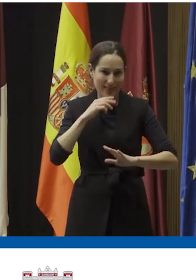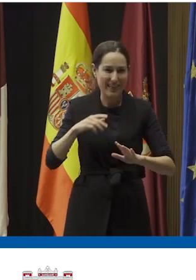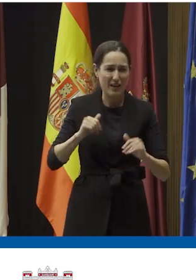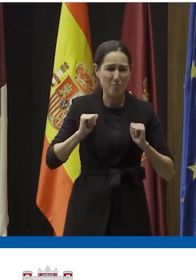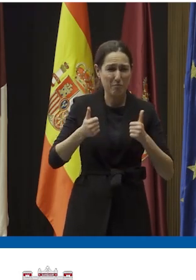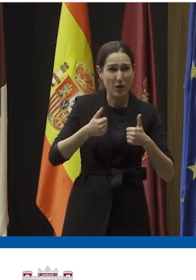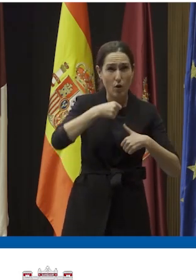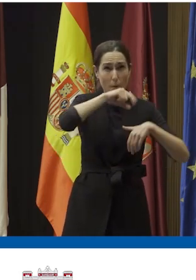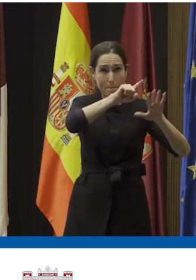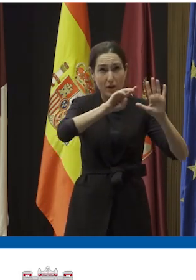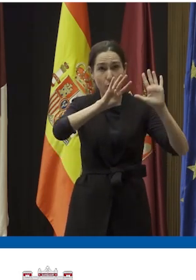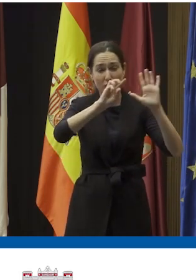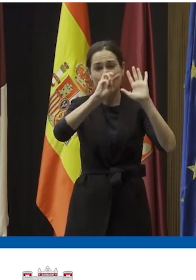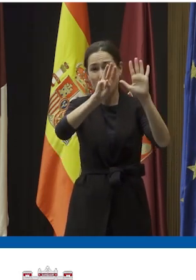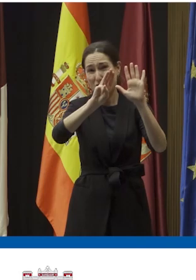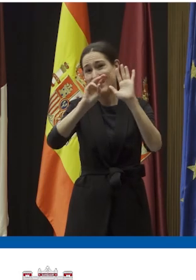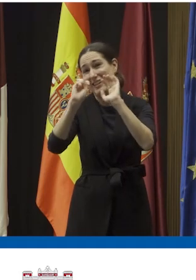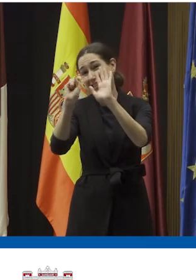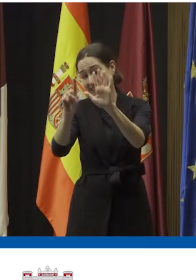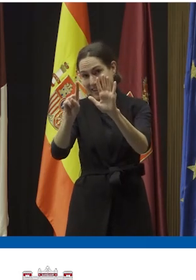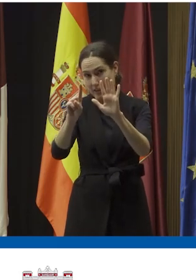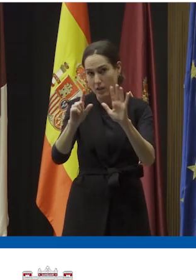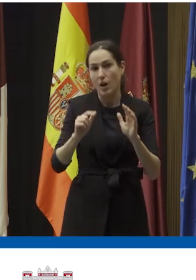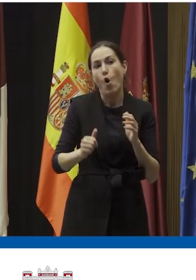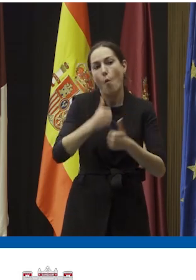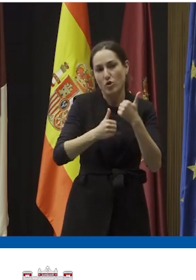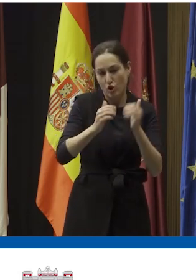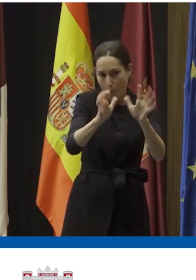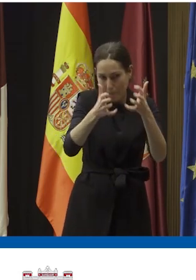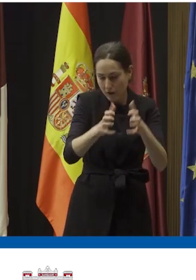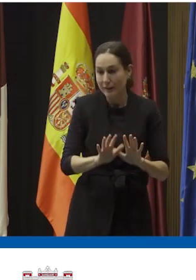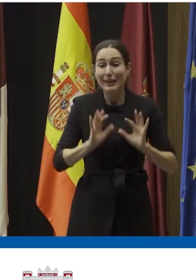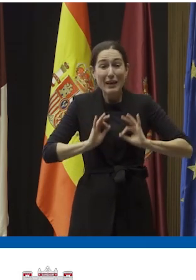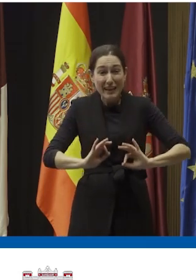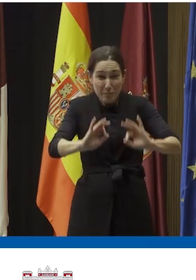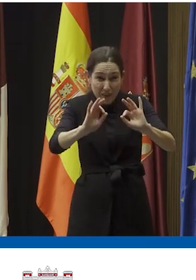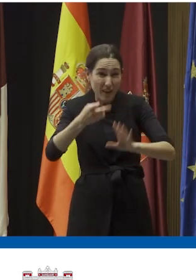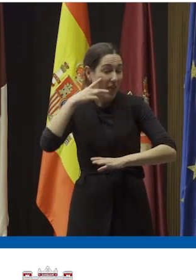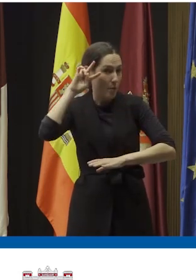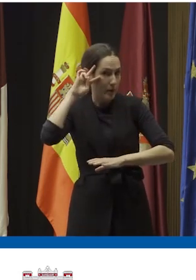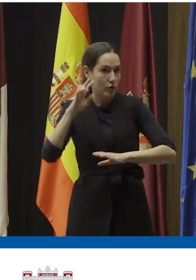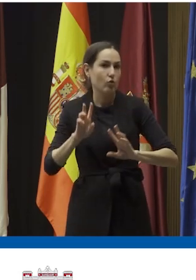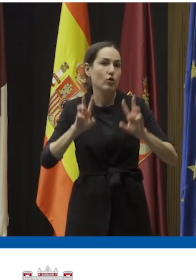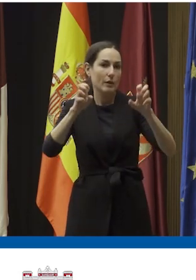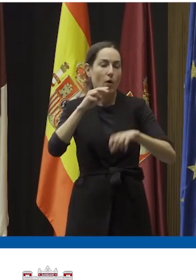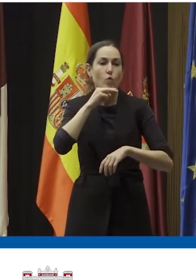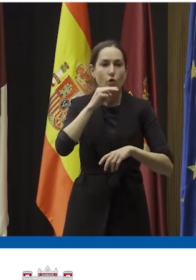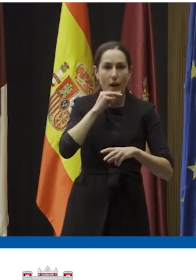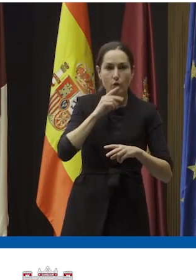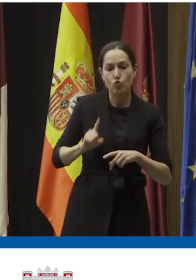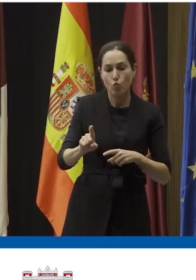1986. Especialmente interesado en los tumores genitourinarios, la urología infantil,